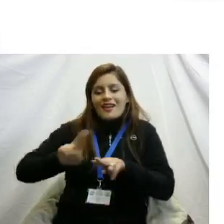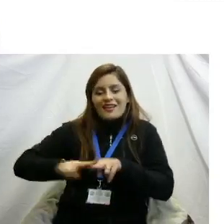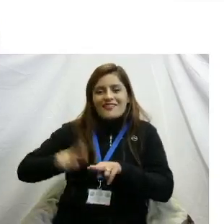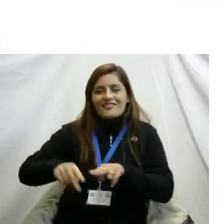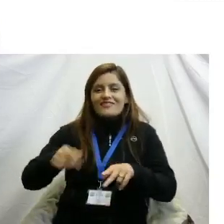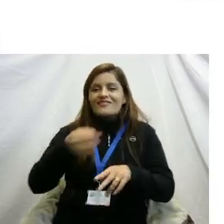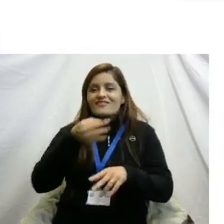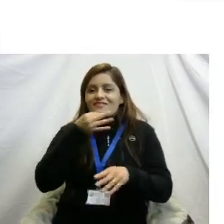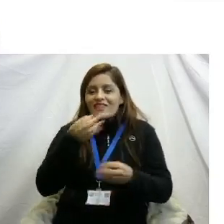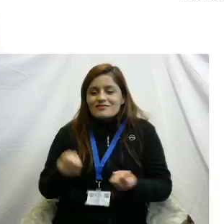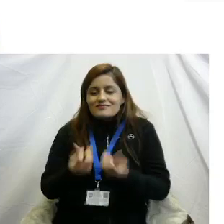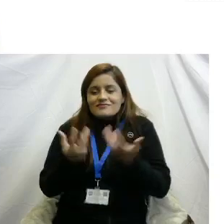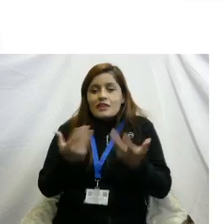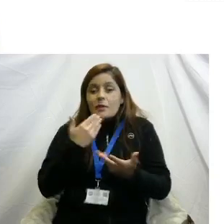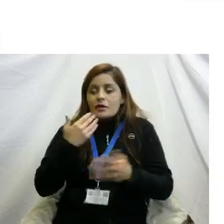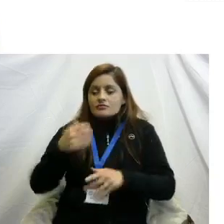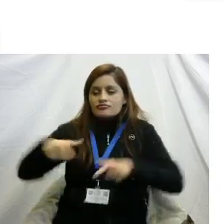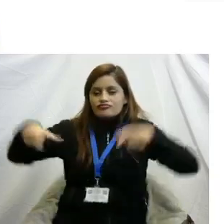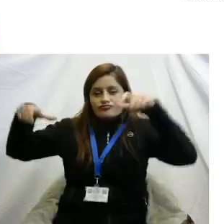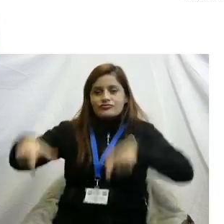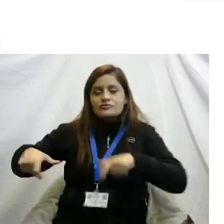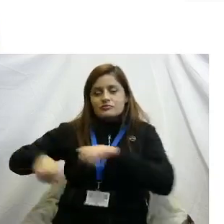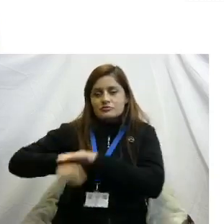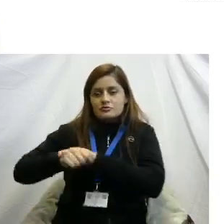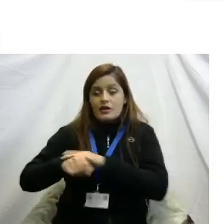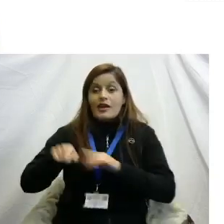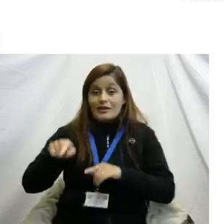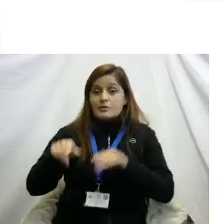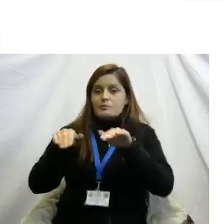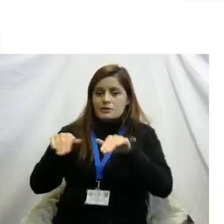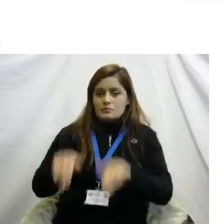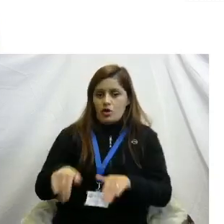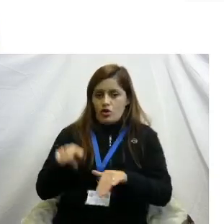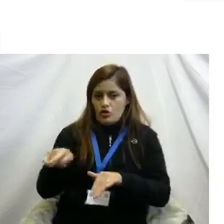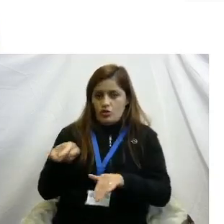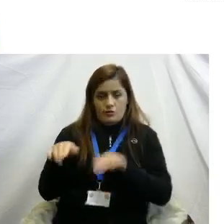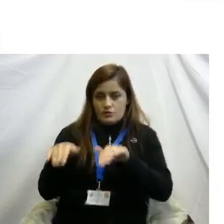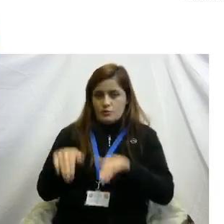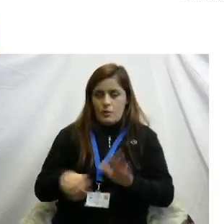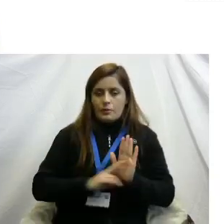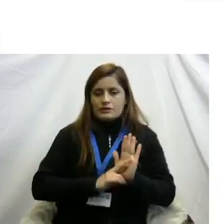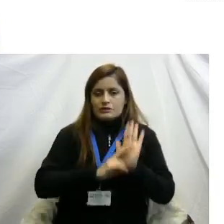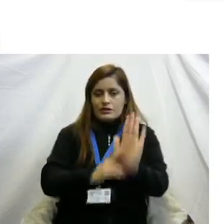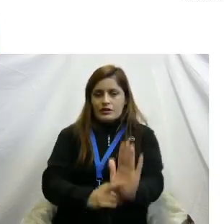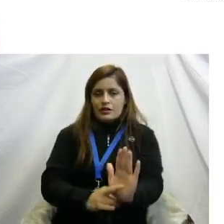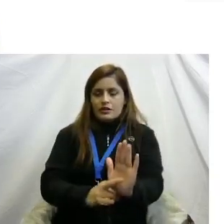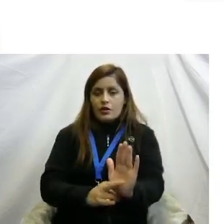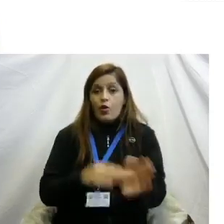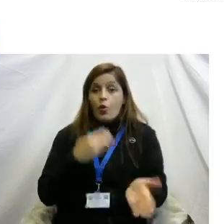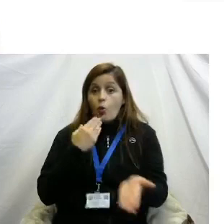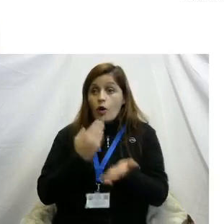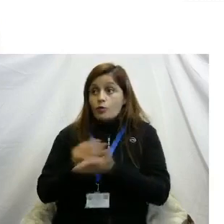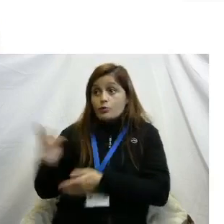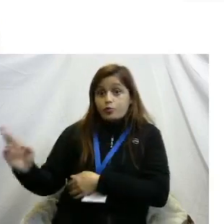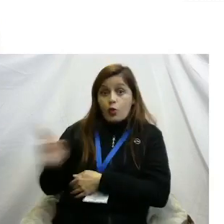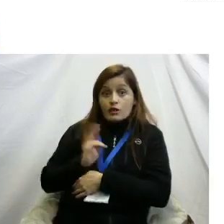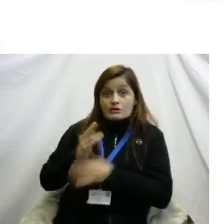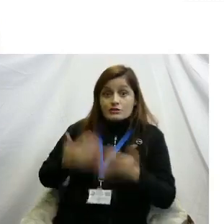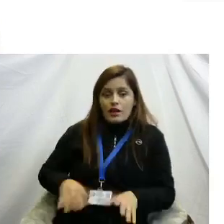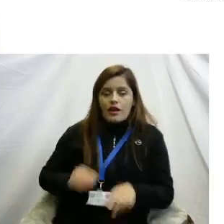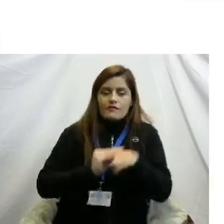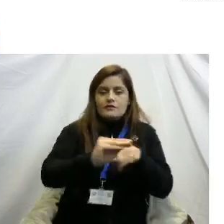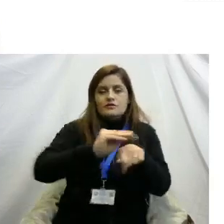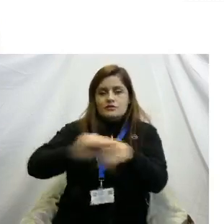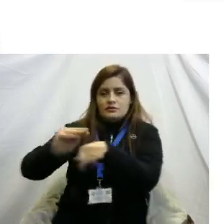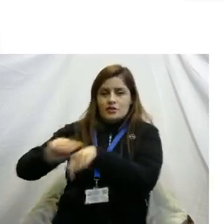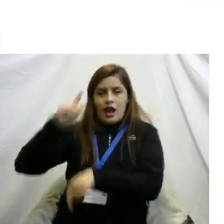proyectos nosotros nuevamente los estamos volviendo a presentar, por lo tanto, en cuanto tengamos noticias le vamos a comentar a